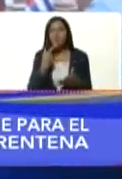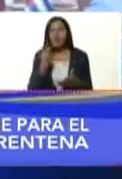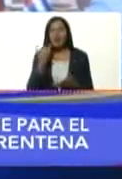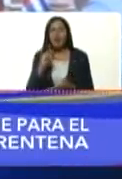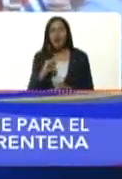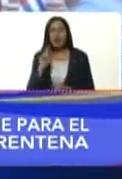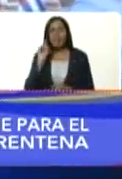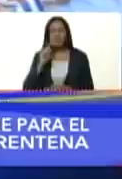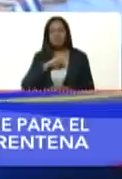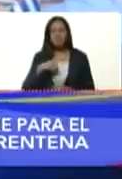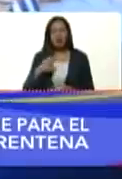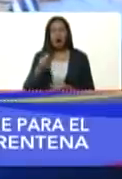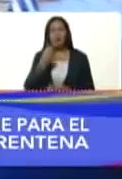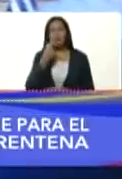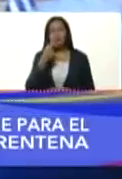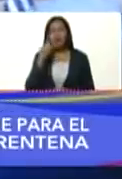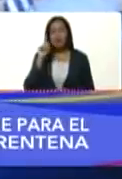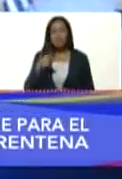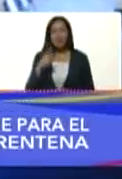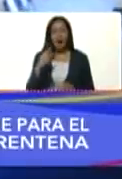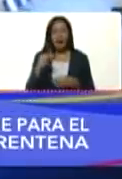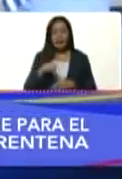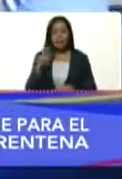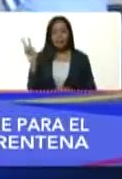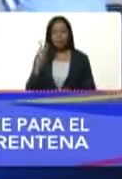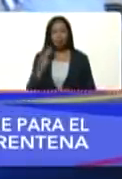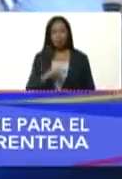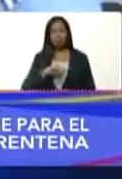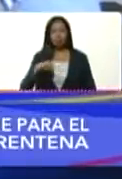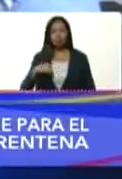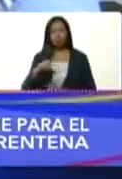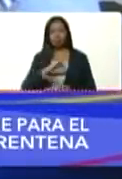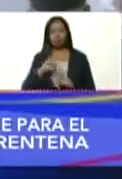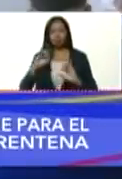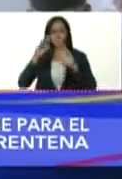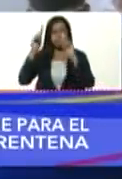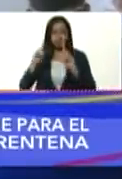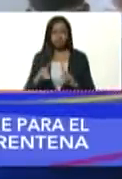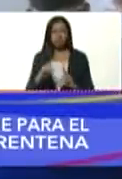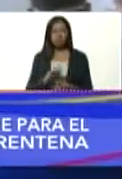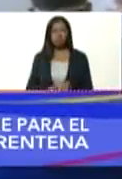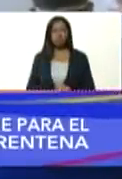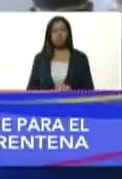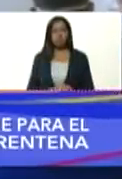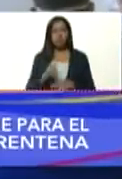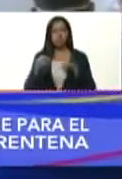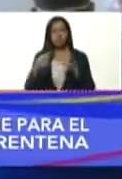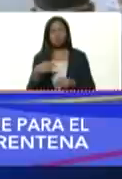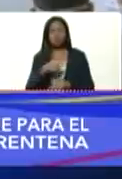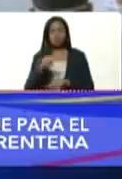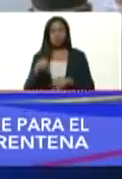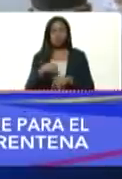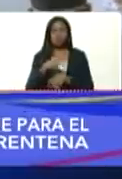necesario para los tratamientos. Estamos tomando decisiones. En las próximas horas